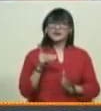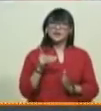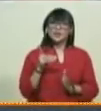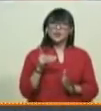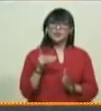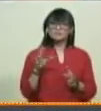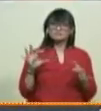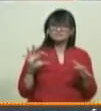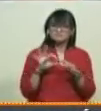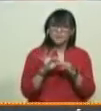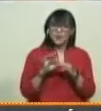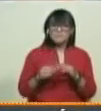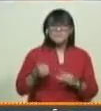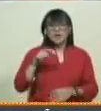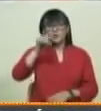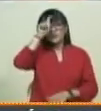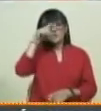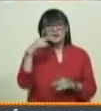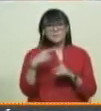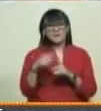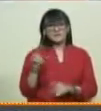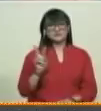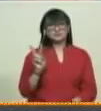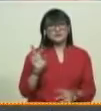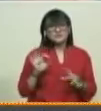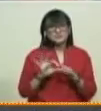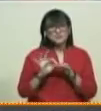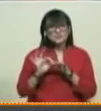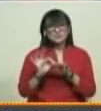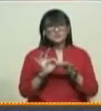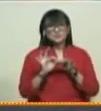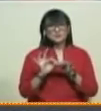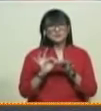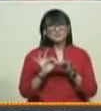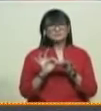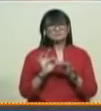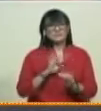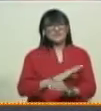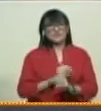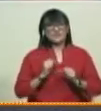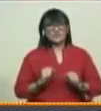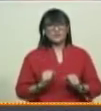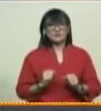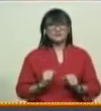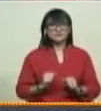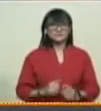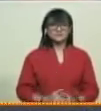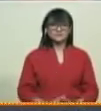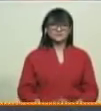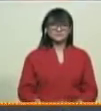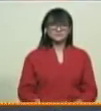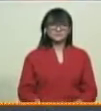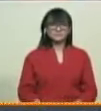relaciones Turquía-Venezuela, hacia una relación potente.